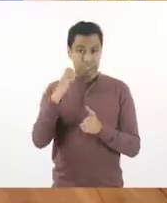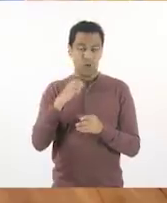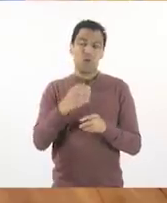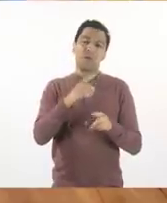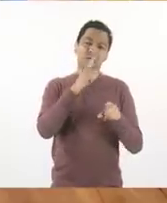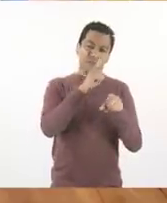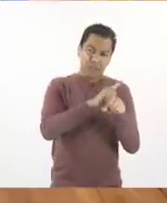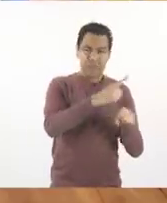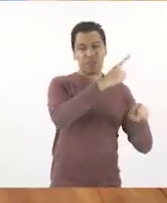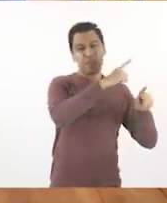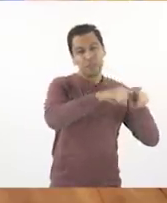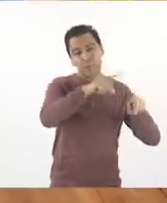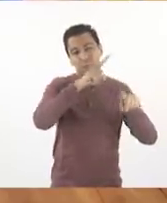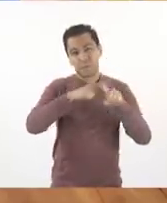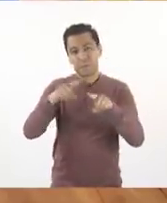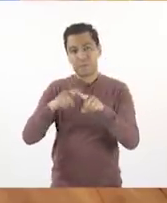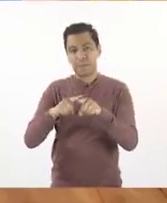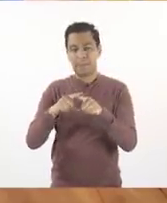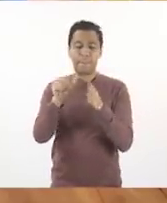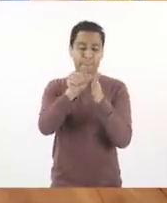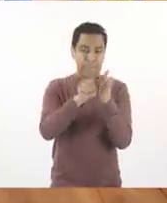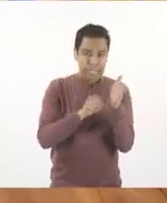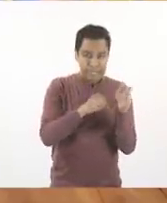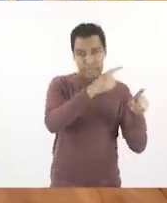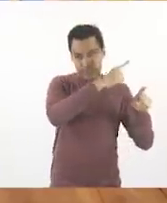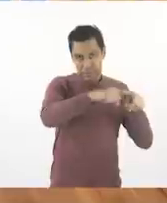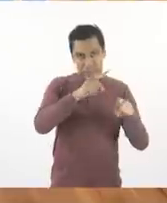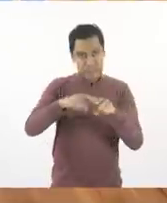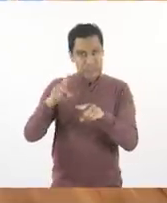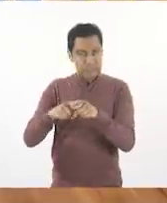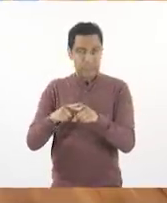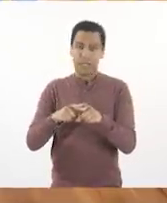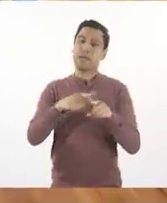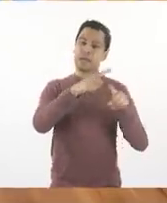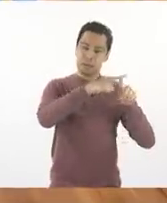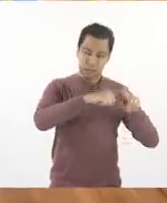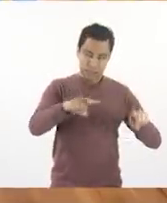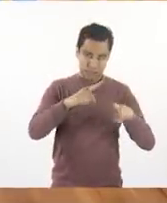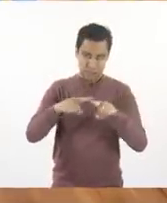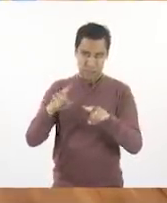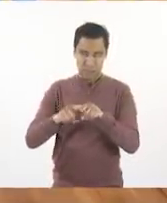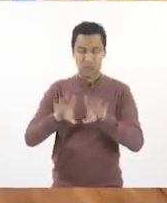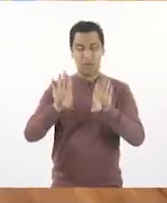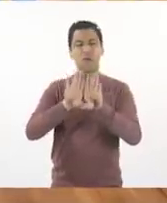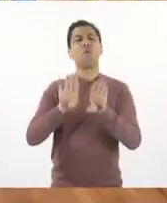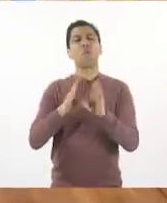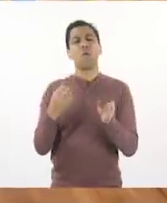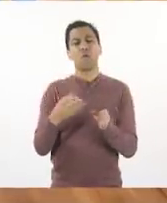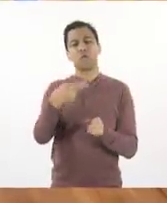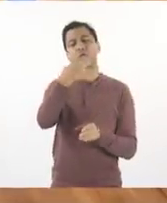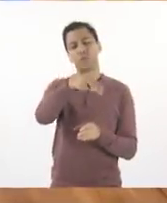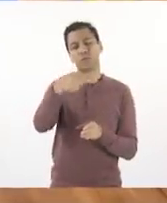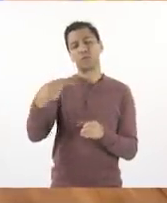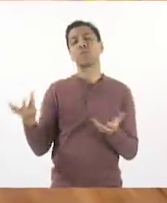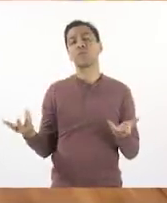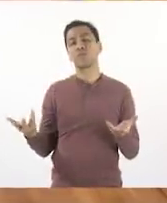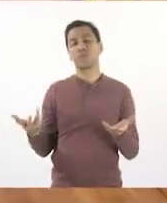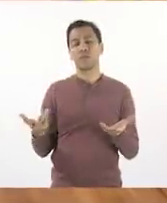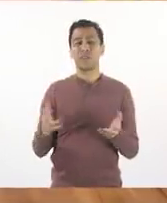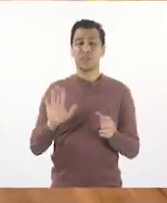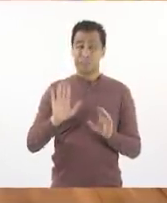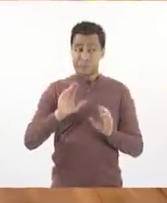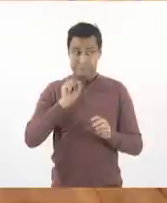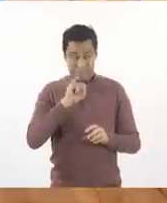días, también los siguientes meses que aprendimos y que recuerdas cómo se llamaban. Sí. ¿Me los puedes decir? Sí, pero